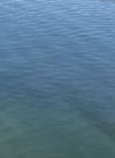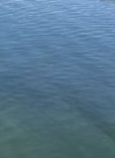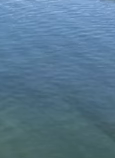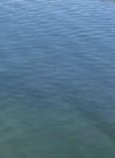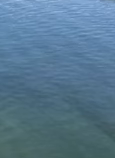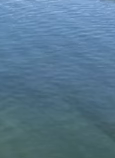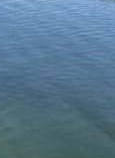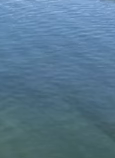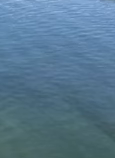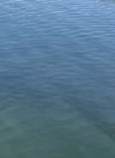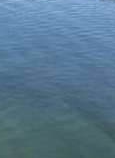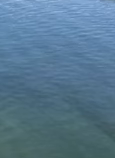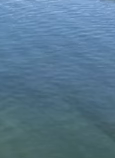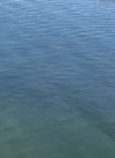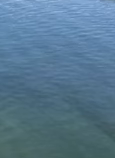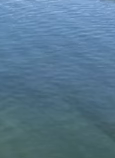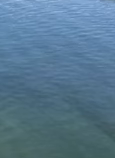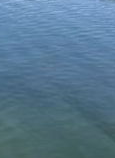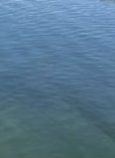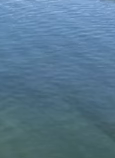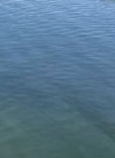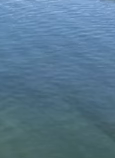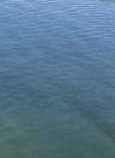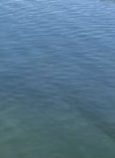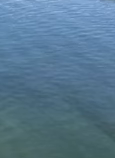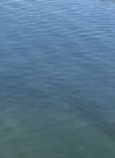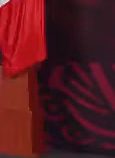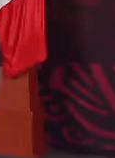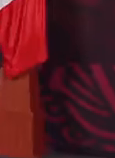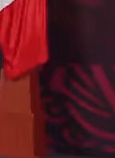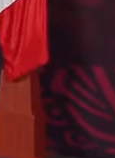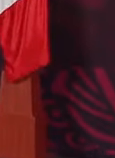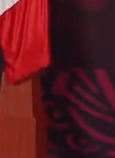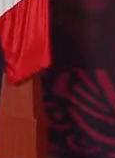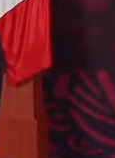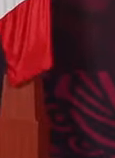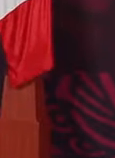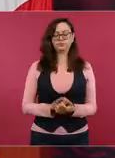está bien diseñado, va a tener una ciclovía.